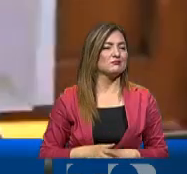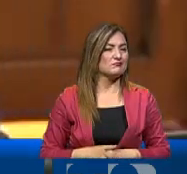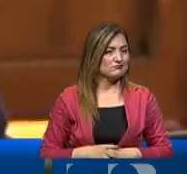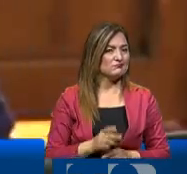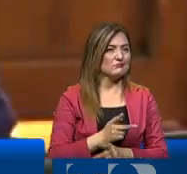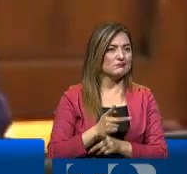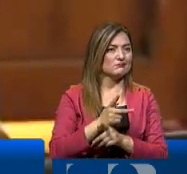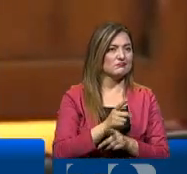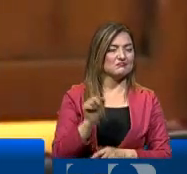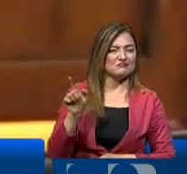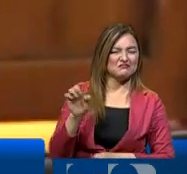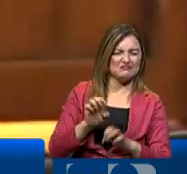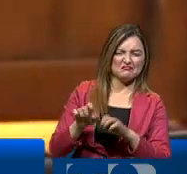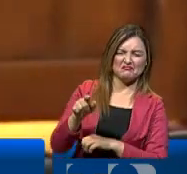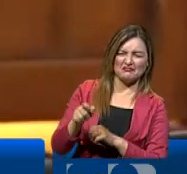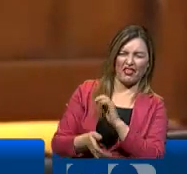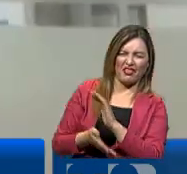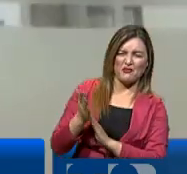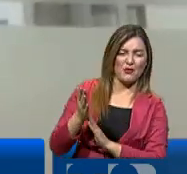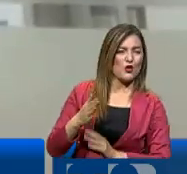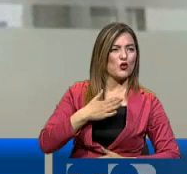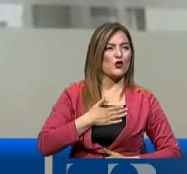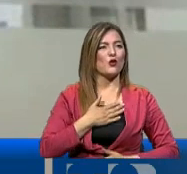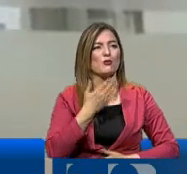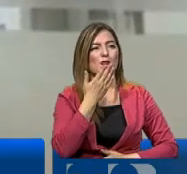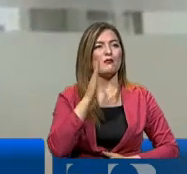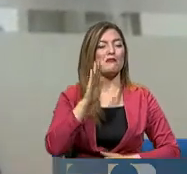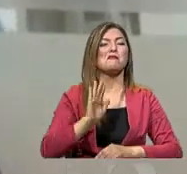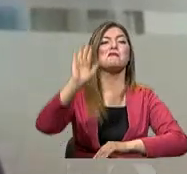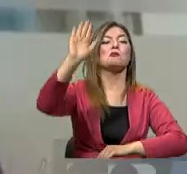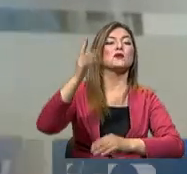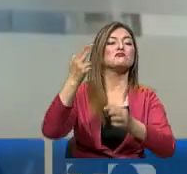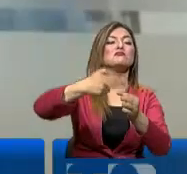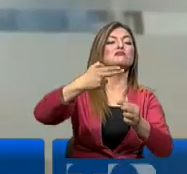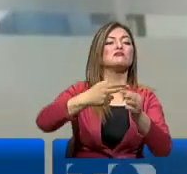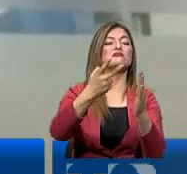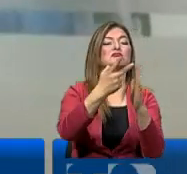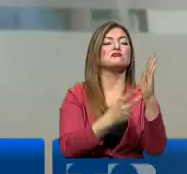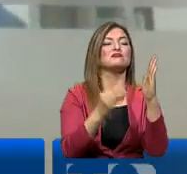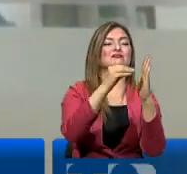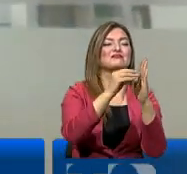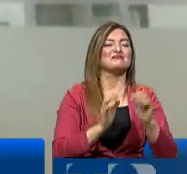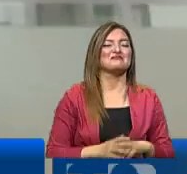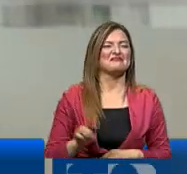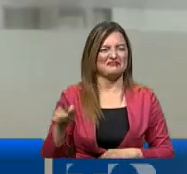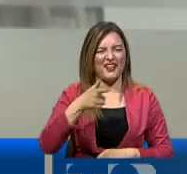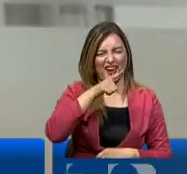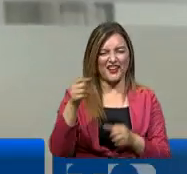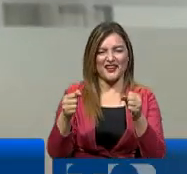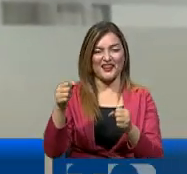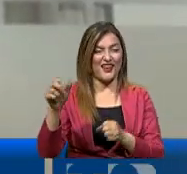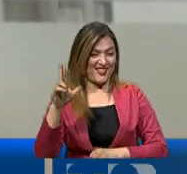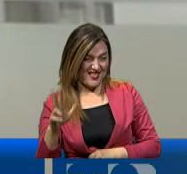por el concejal Henry Monga, que presentó la moción. Trataron de realizar una especie de encubrimiento de los hechos registrados.